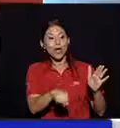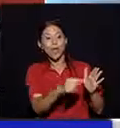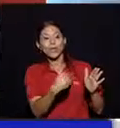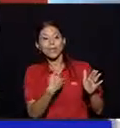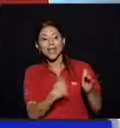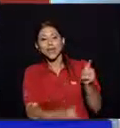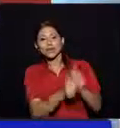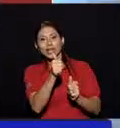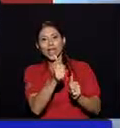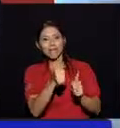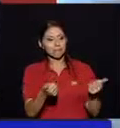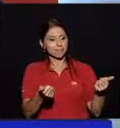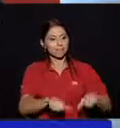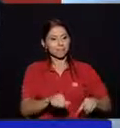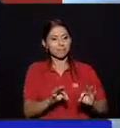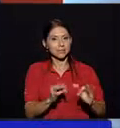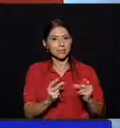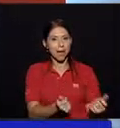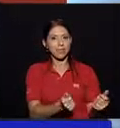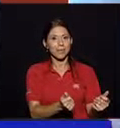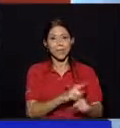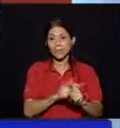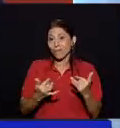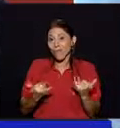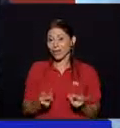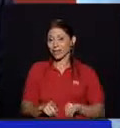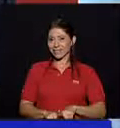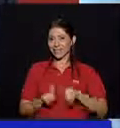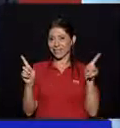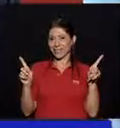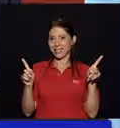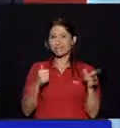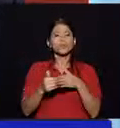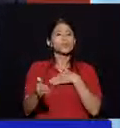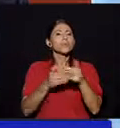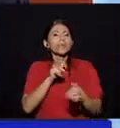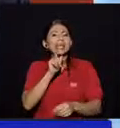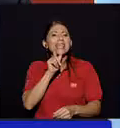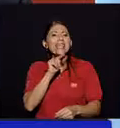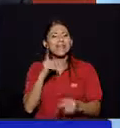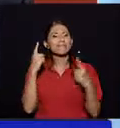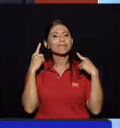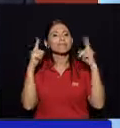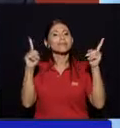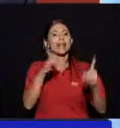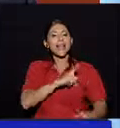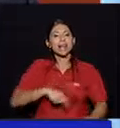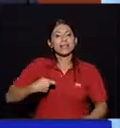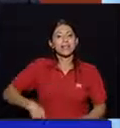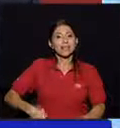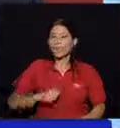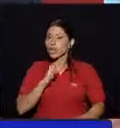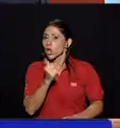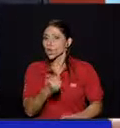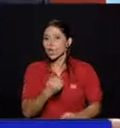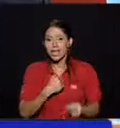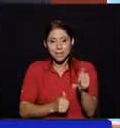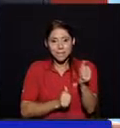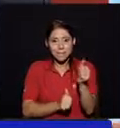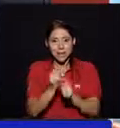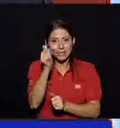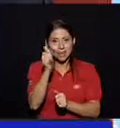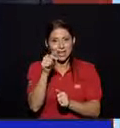se les aprobaba relativamente rápido. Hoy eso ya dejó de existir. Hoy quien sea que llegue a la presidencia en Zapote, no tiene mayoría en